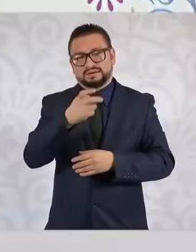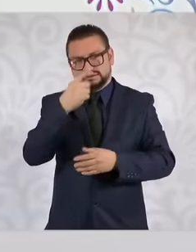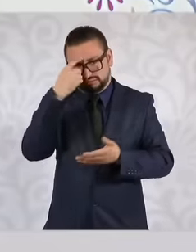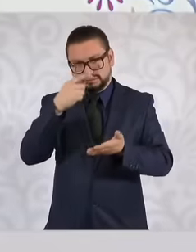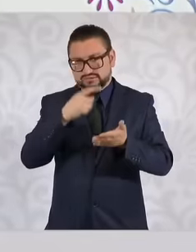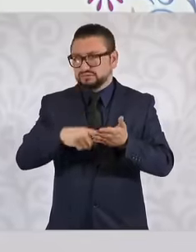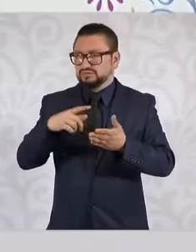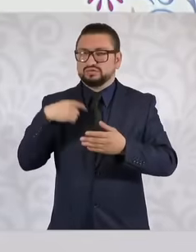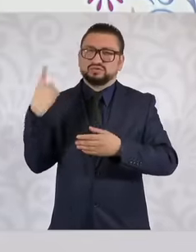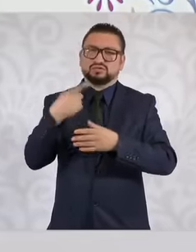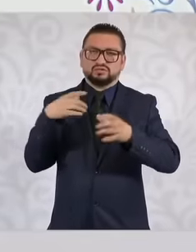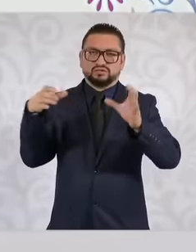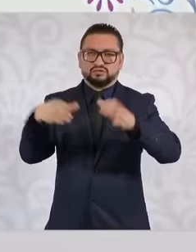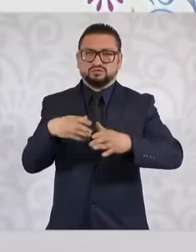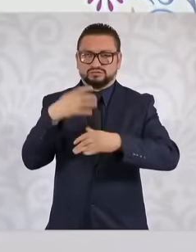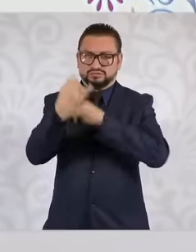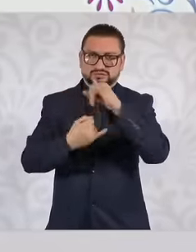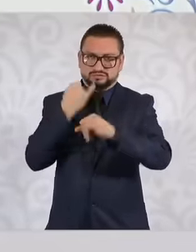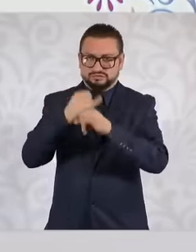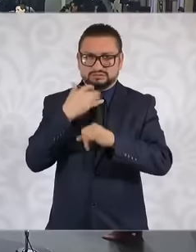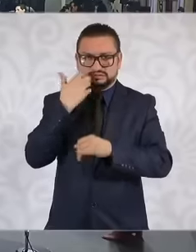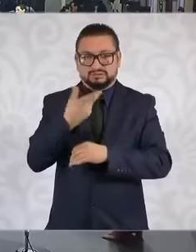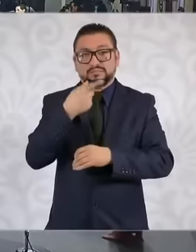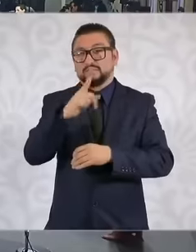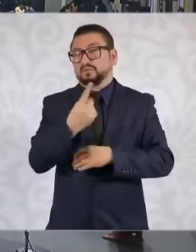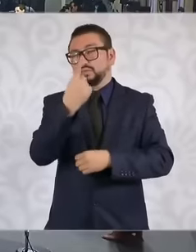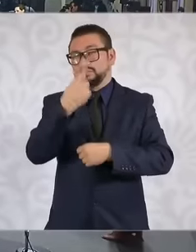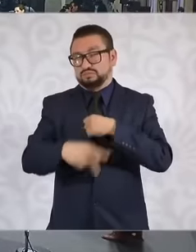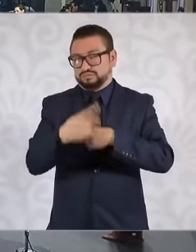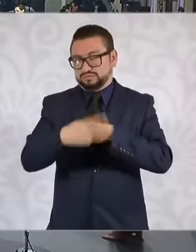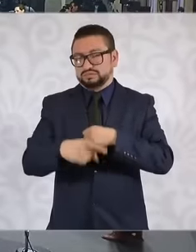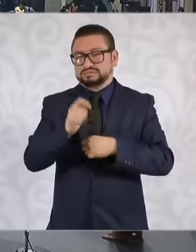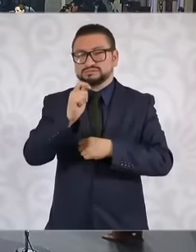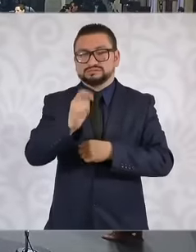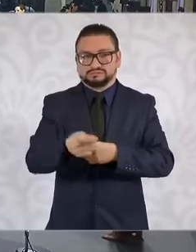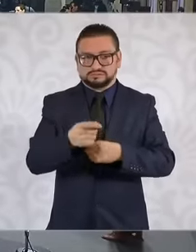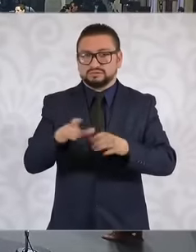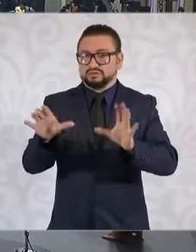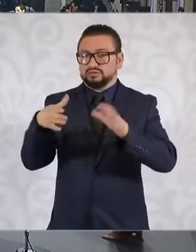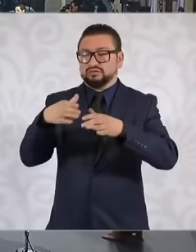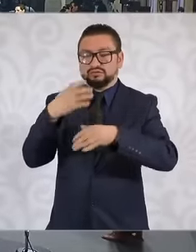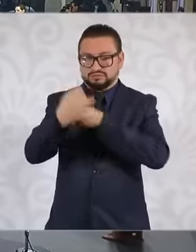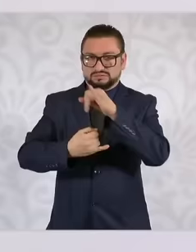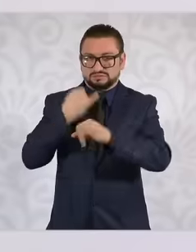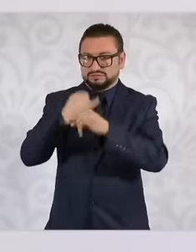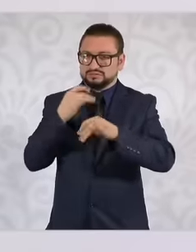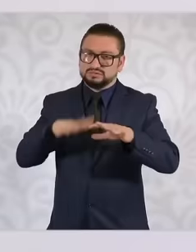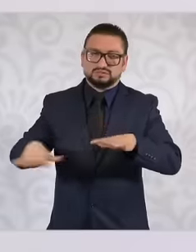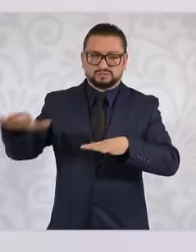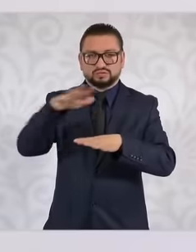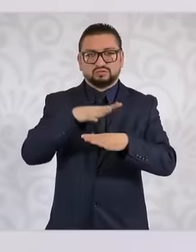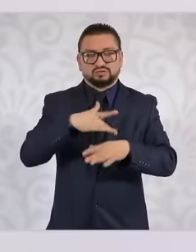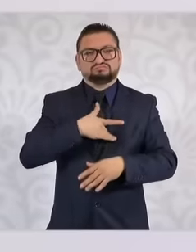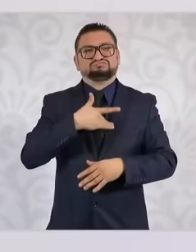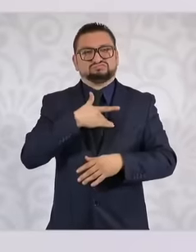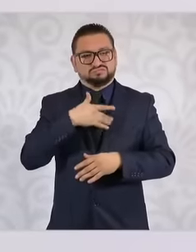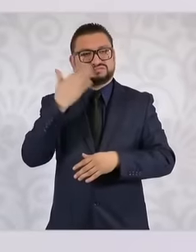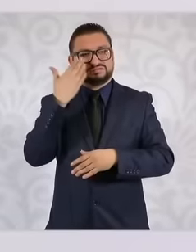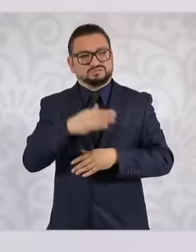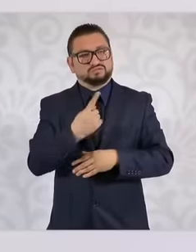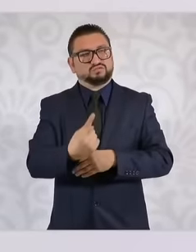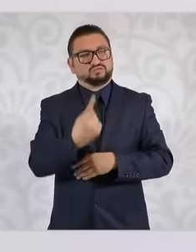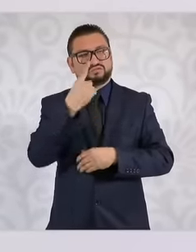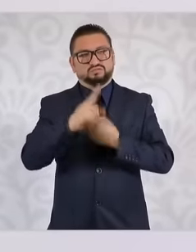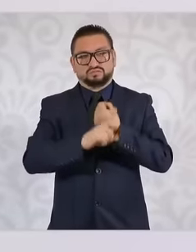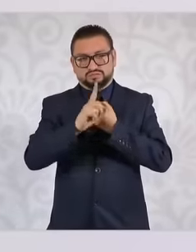comunidad internacional tiene. Pero hay un riesgo. En ese momento la comunidad internacional está consciente de que hay un enorme